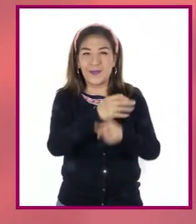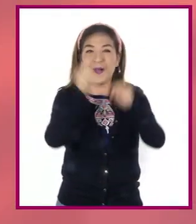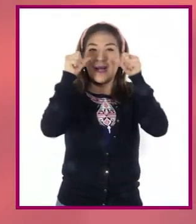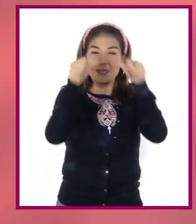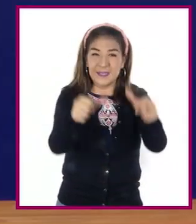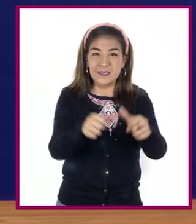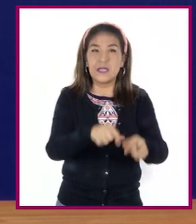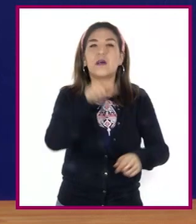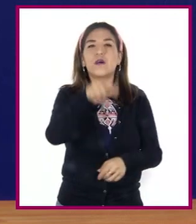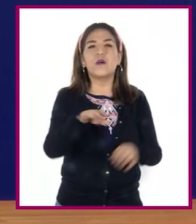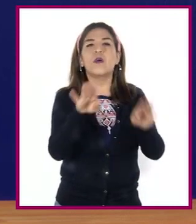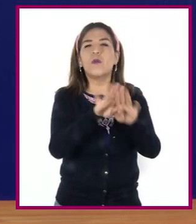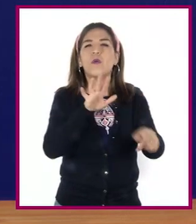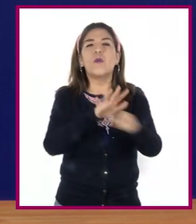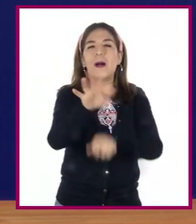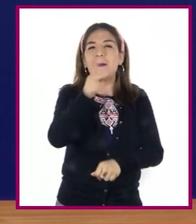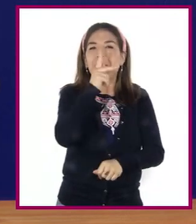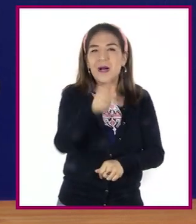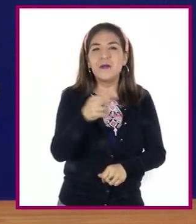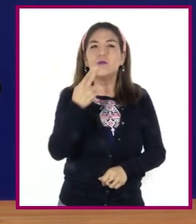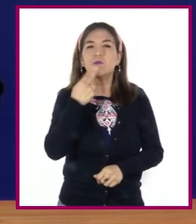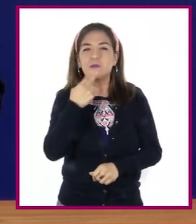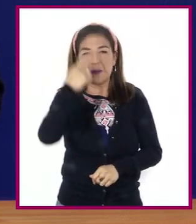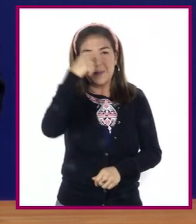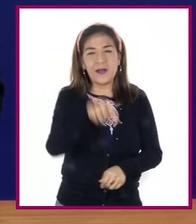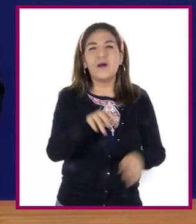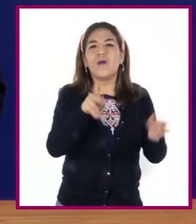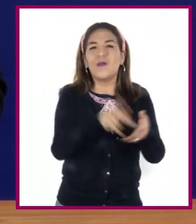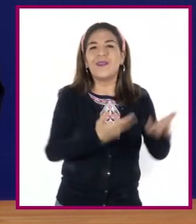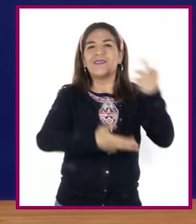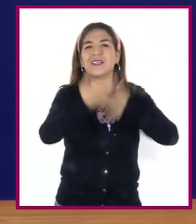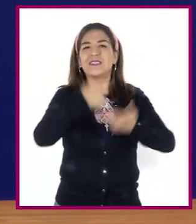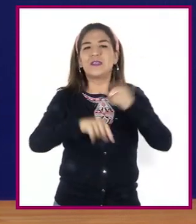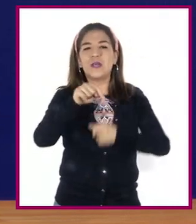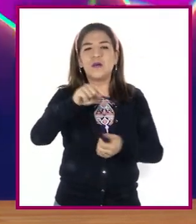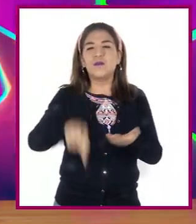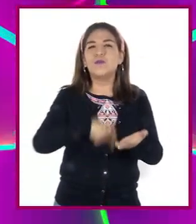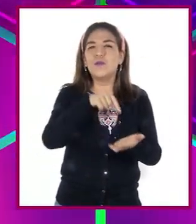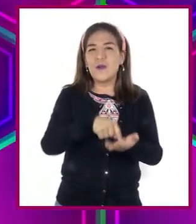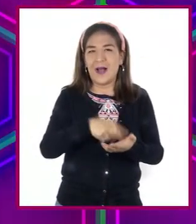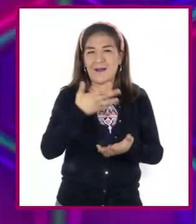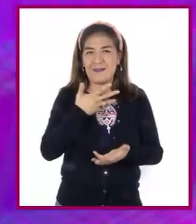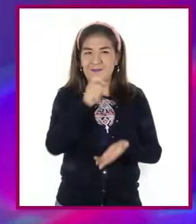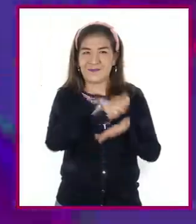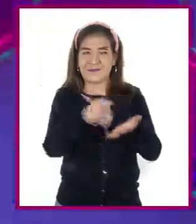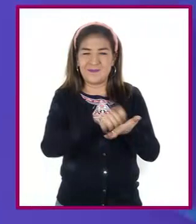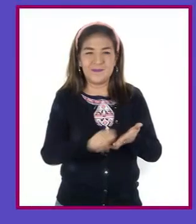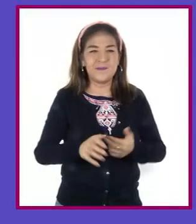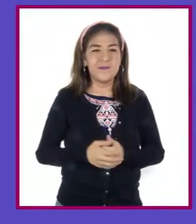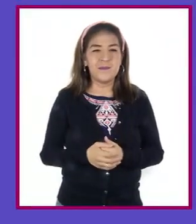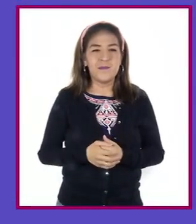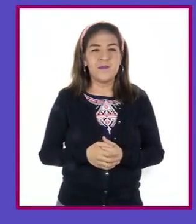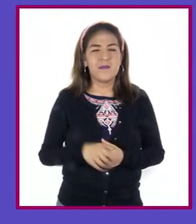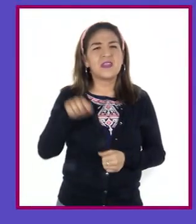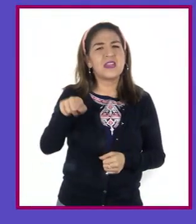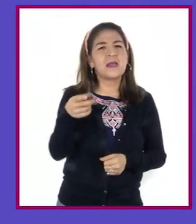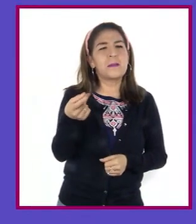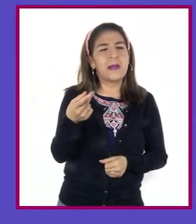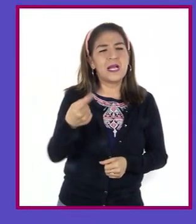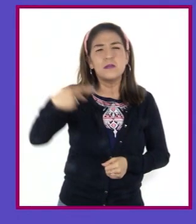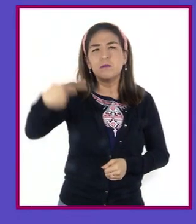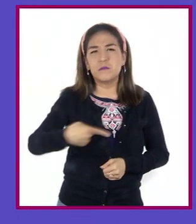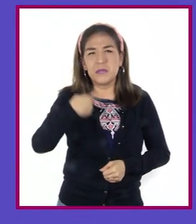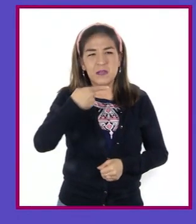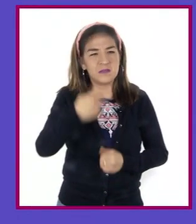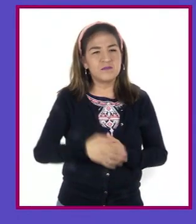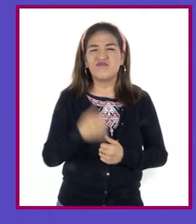procuren localizar qué palabras utiliza el poeta para recrear el espacio en el que está. El perro me pregunta